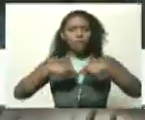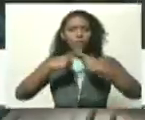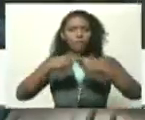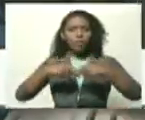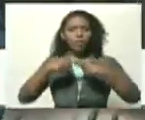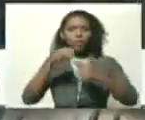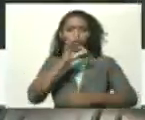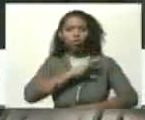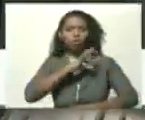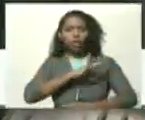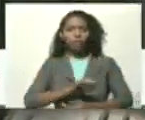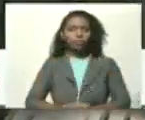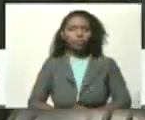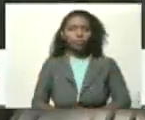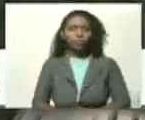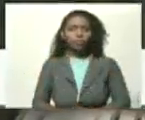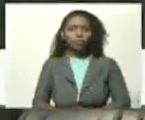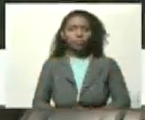social.